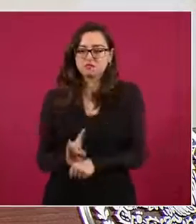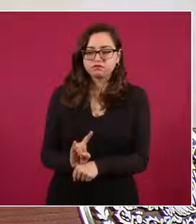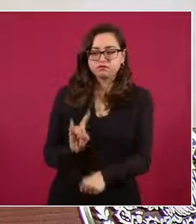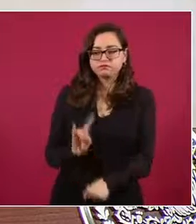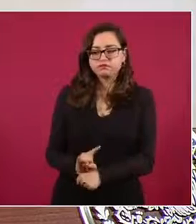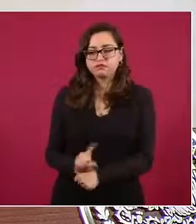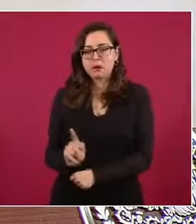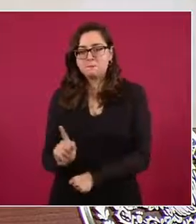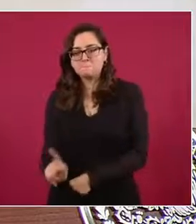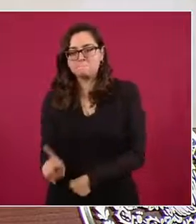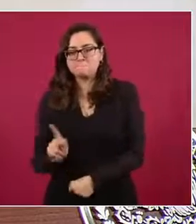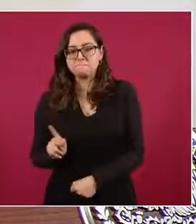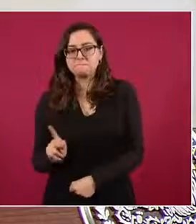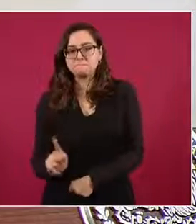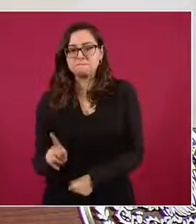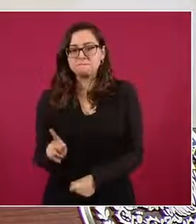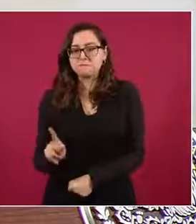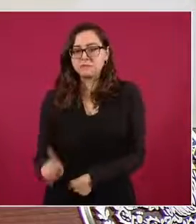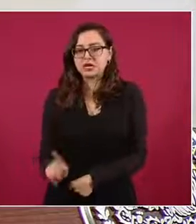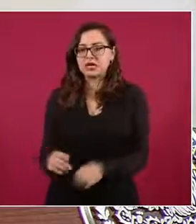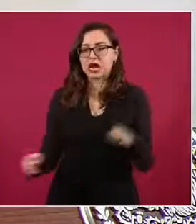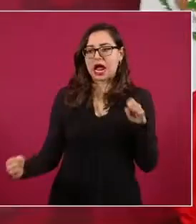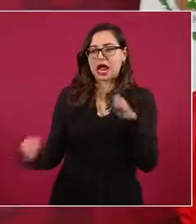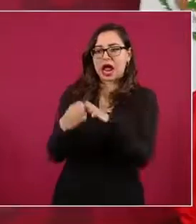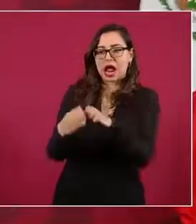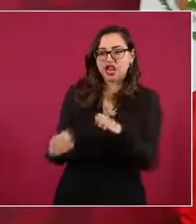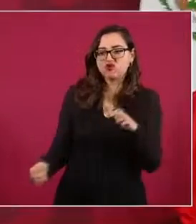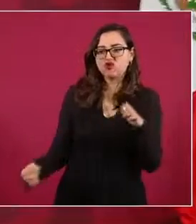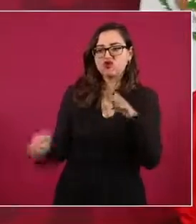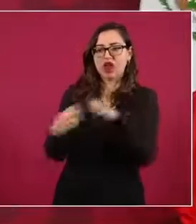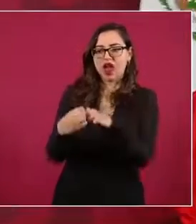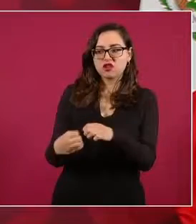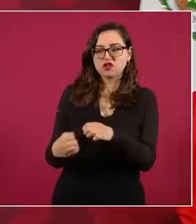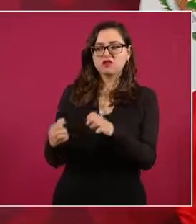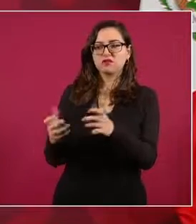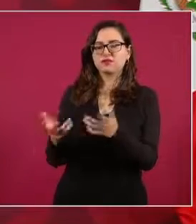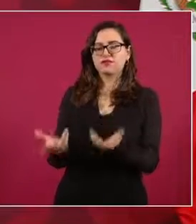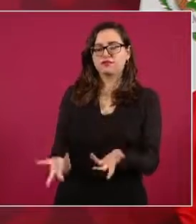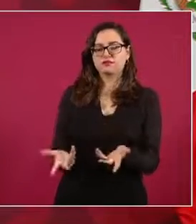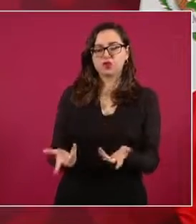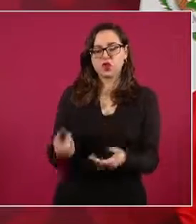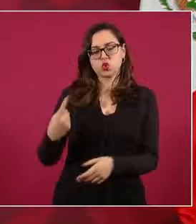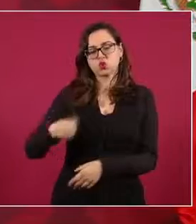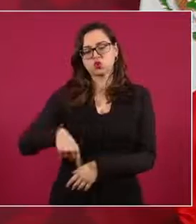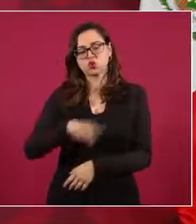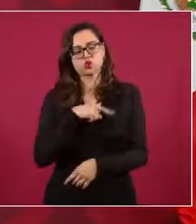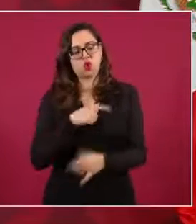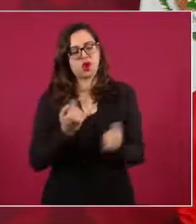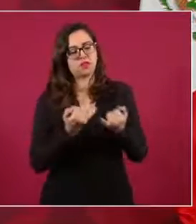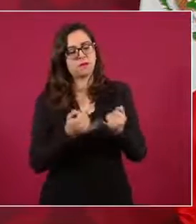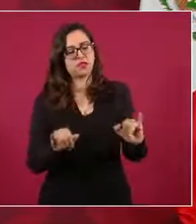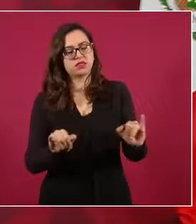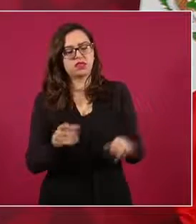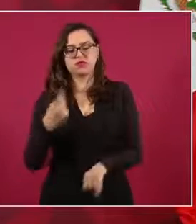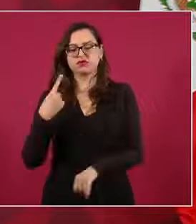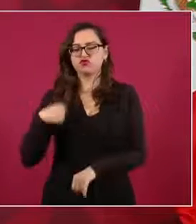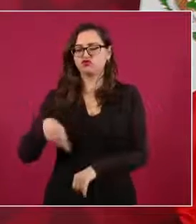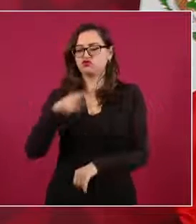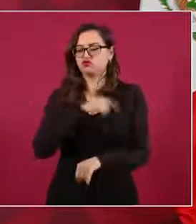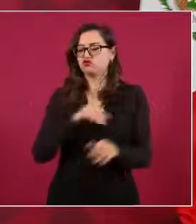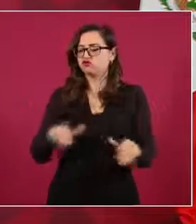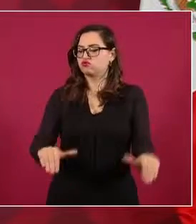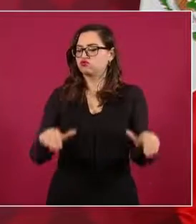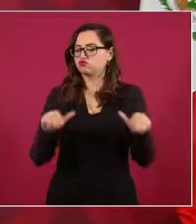engañaban de que eran independientes, de que eran objetivos, de que eran profesionales,